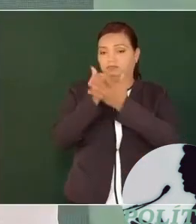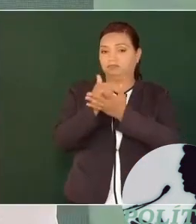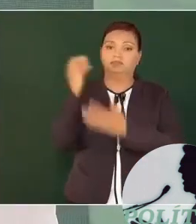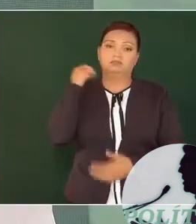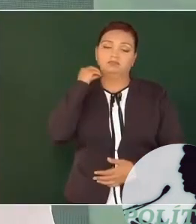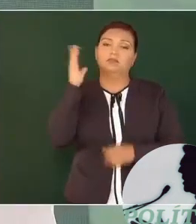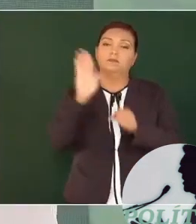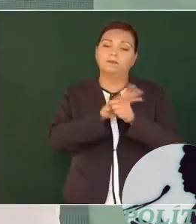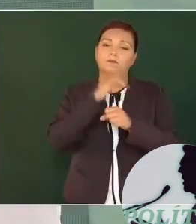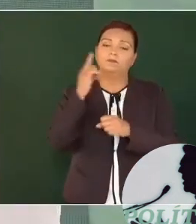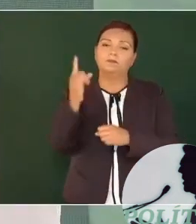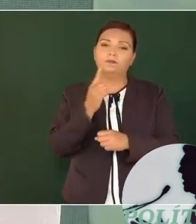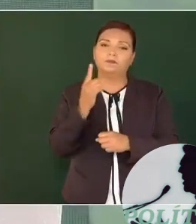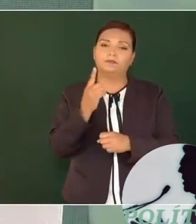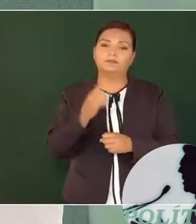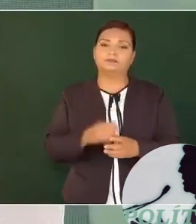porque